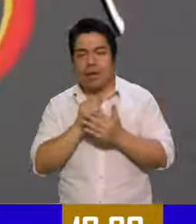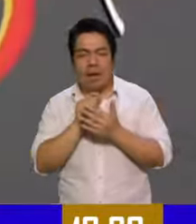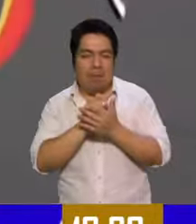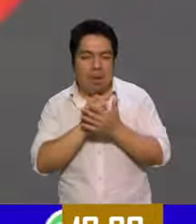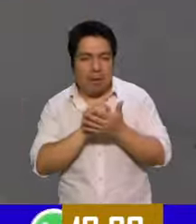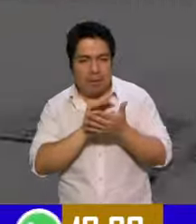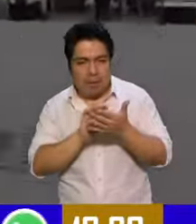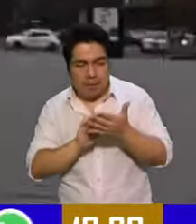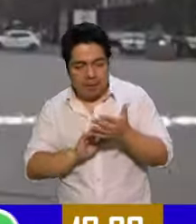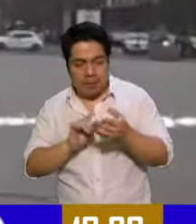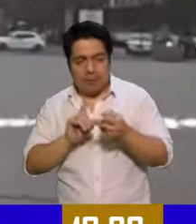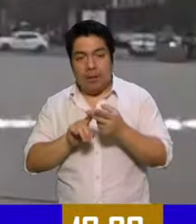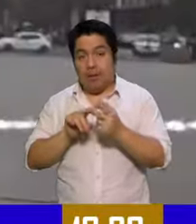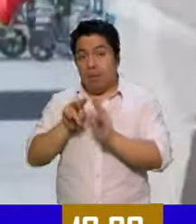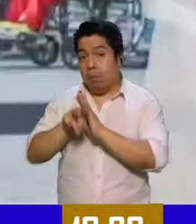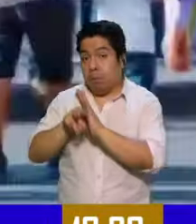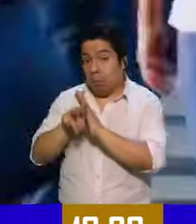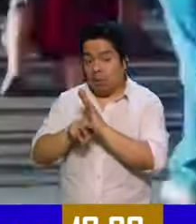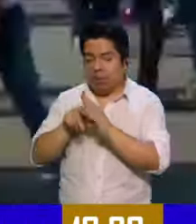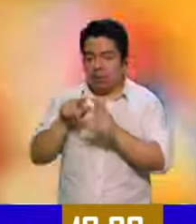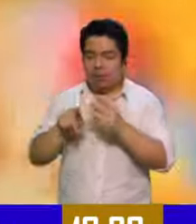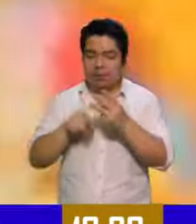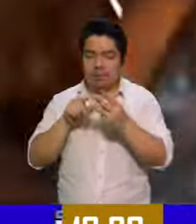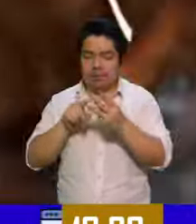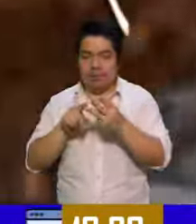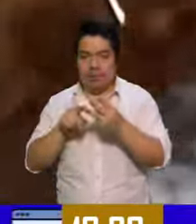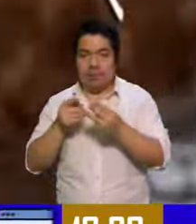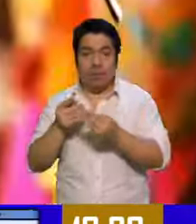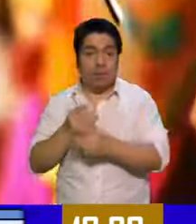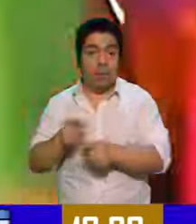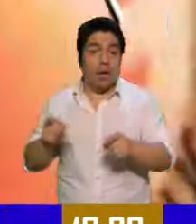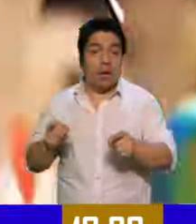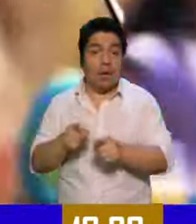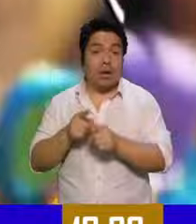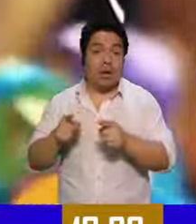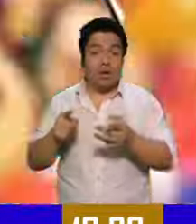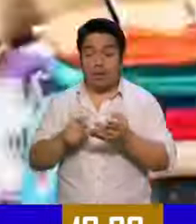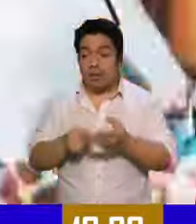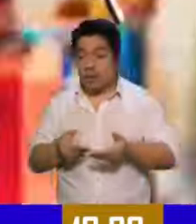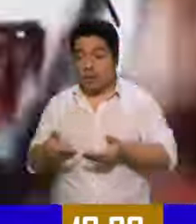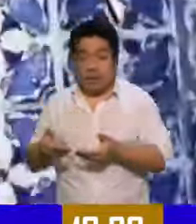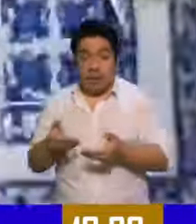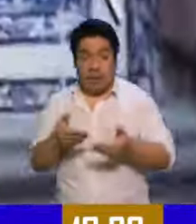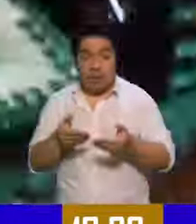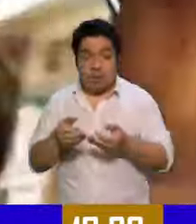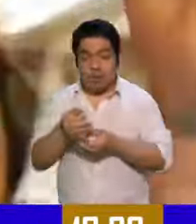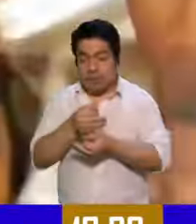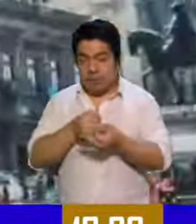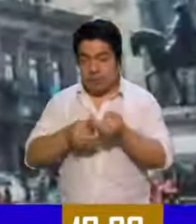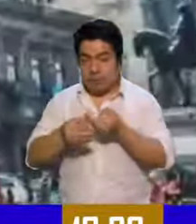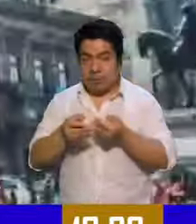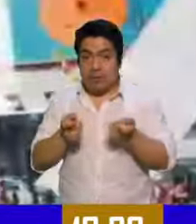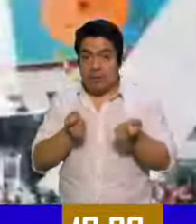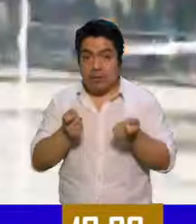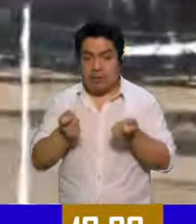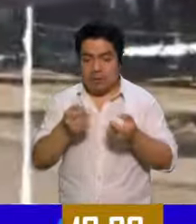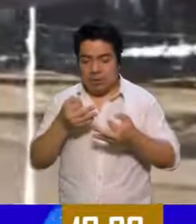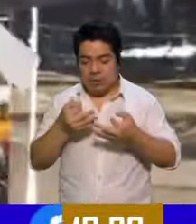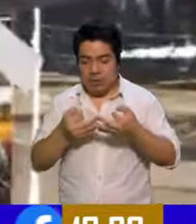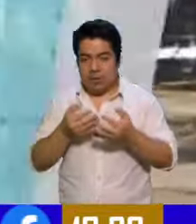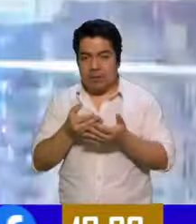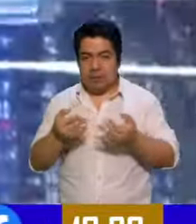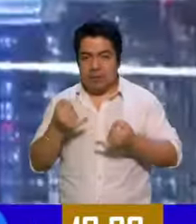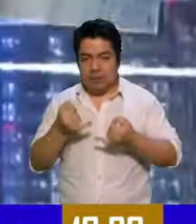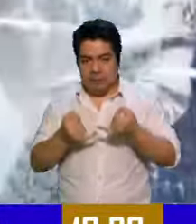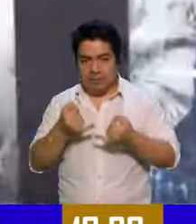hacer... tomar un video, así es, hacer una rola a alguna calle. Todas van a tener a un jurado de lujo que nos acompañan,